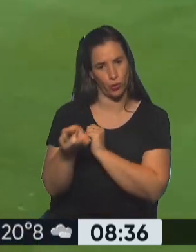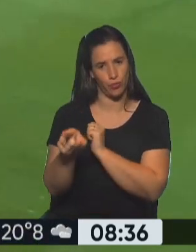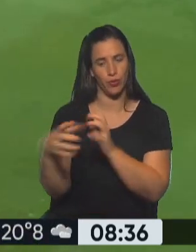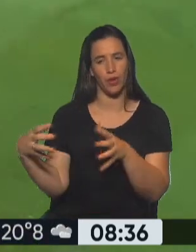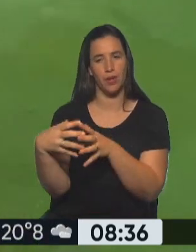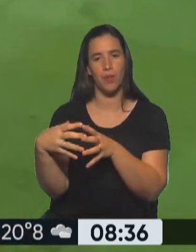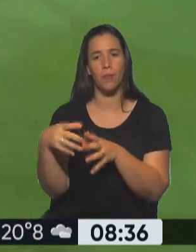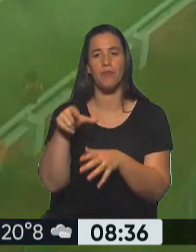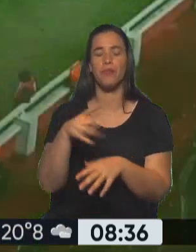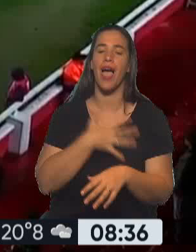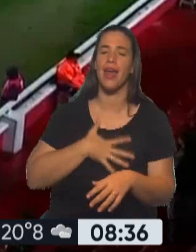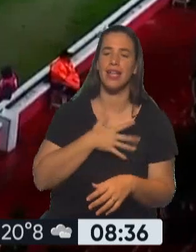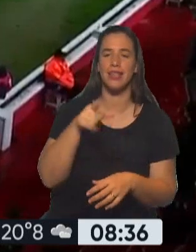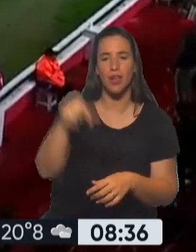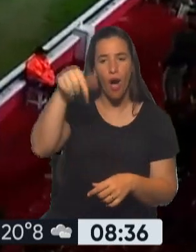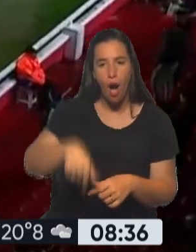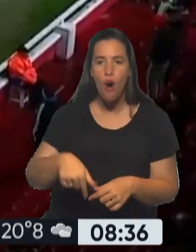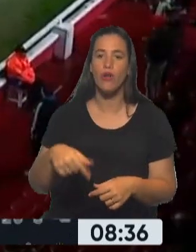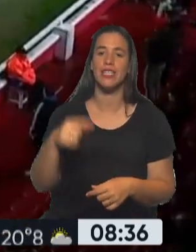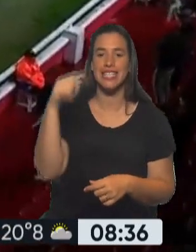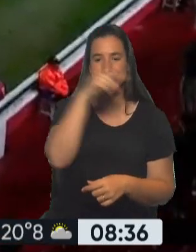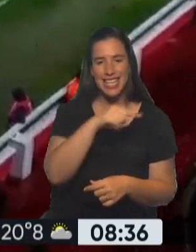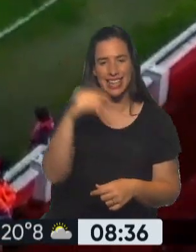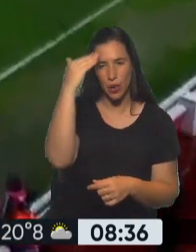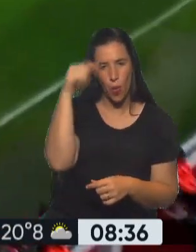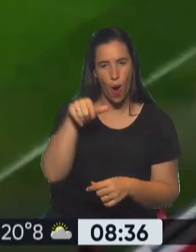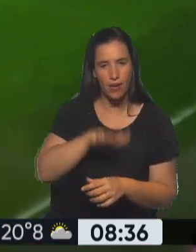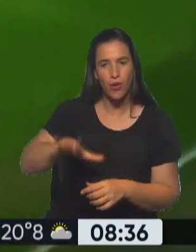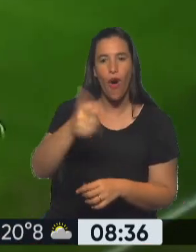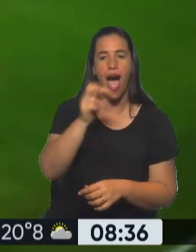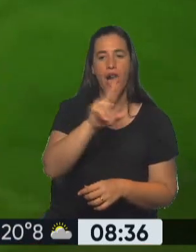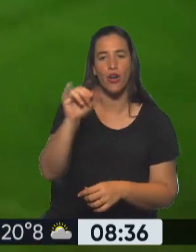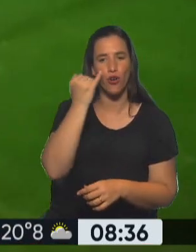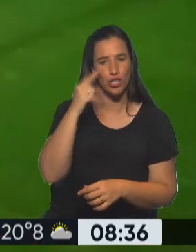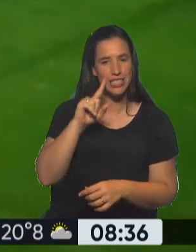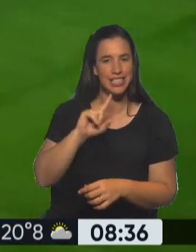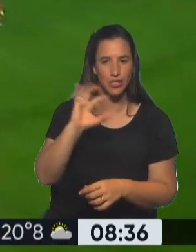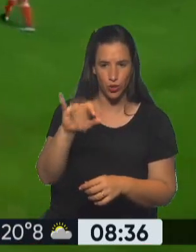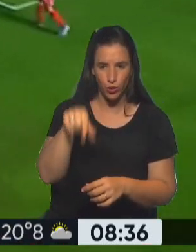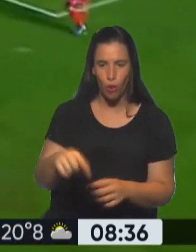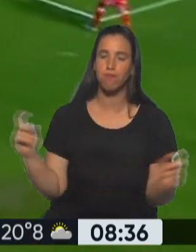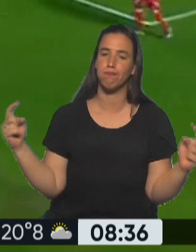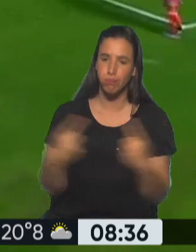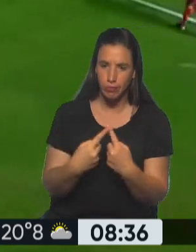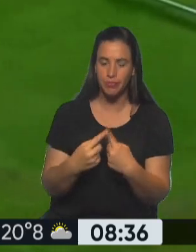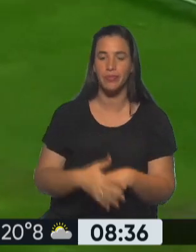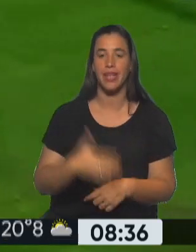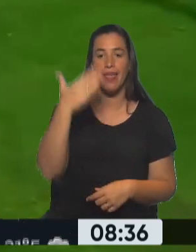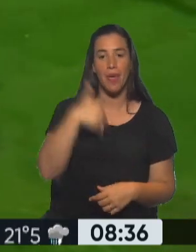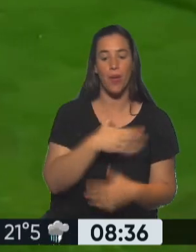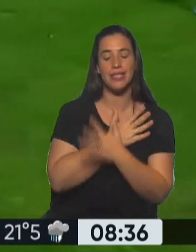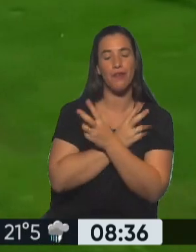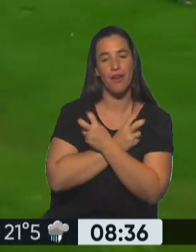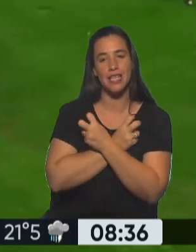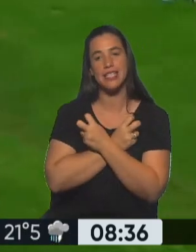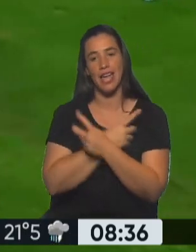primeros en mover la pelota hoy a las 7:15 de la tarde en Arroyito. Bueno. Después. Sí, decilo. Defensa y Justicia recibirán